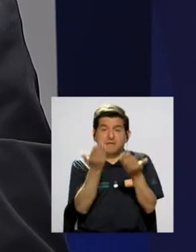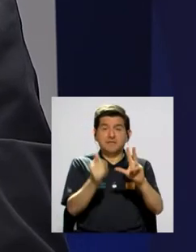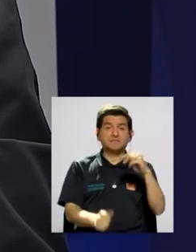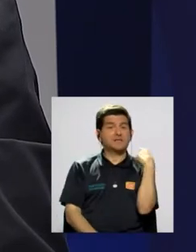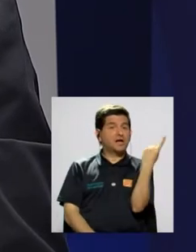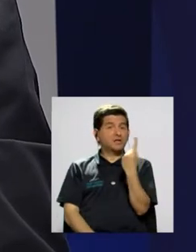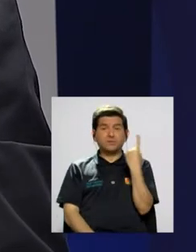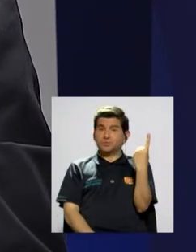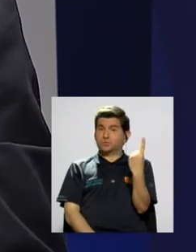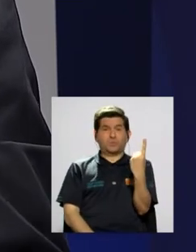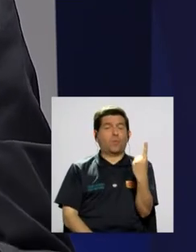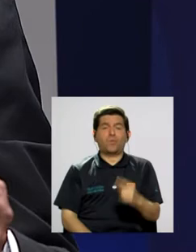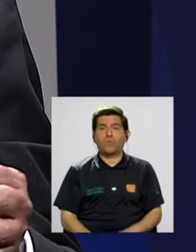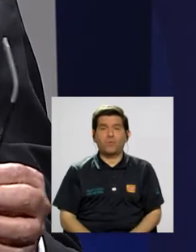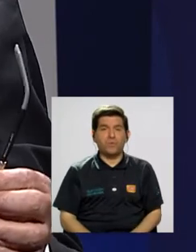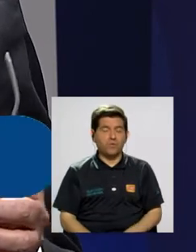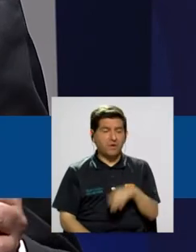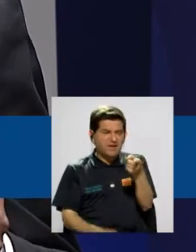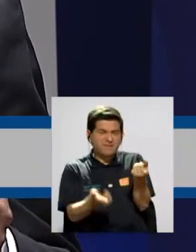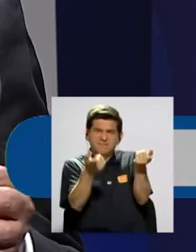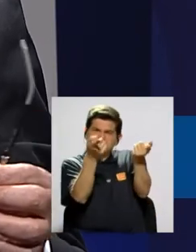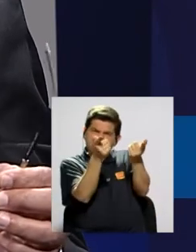convirtió en un gran